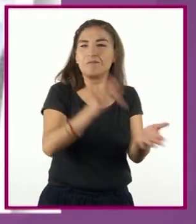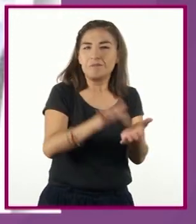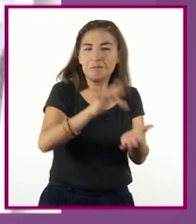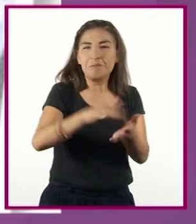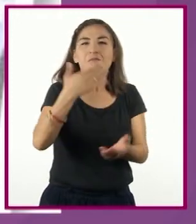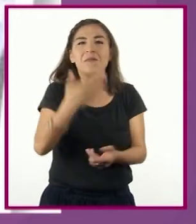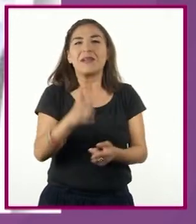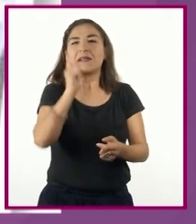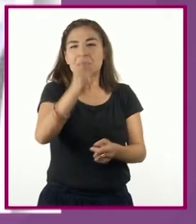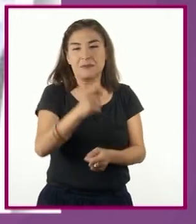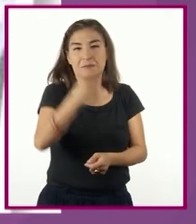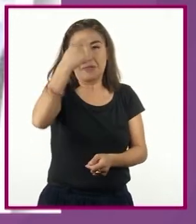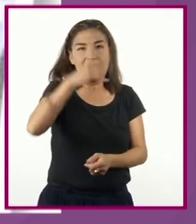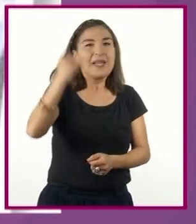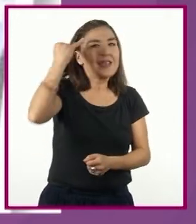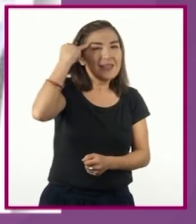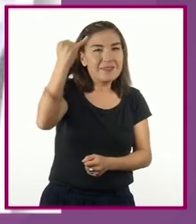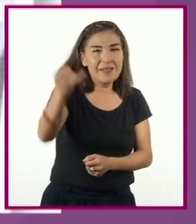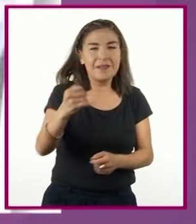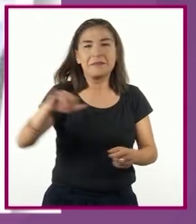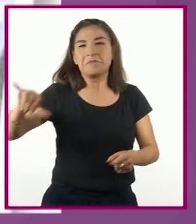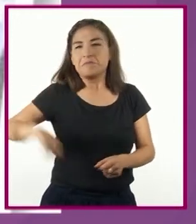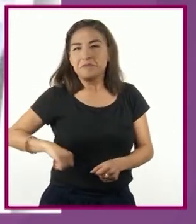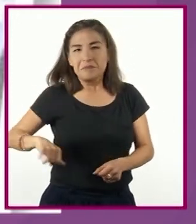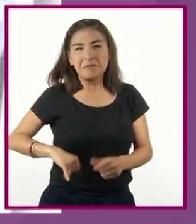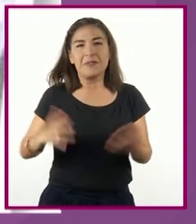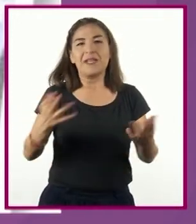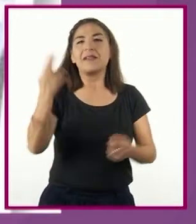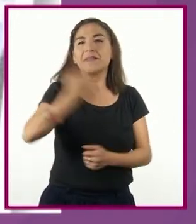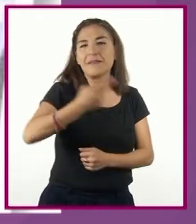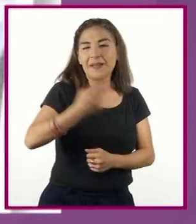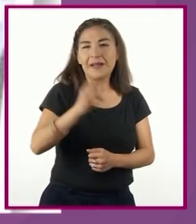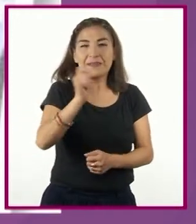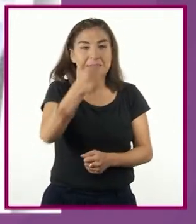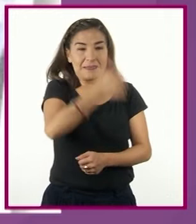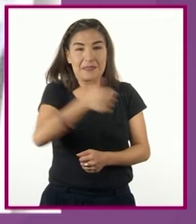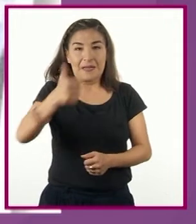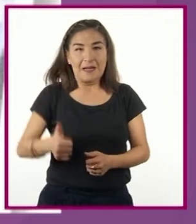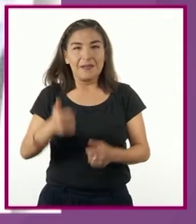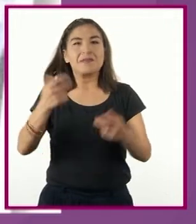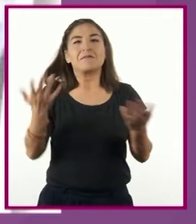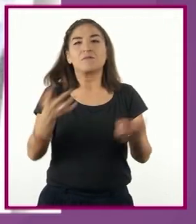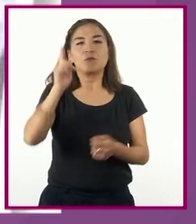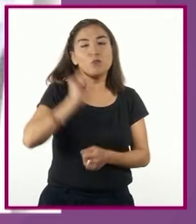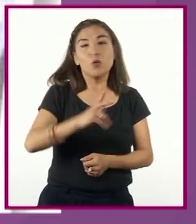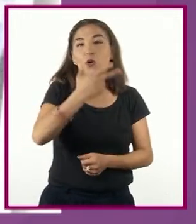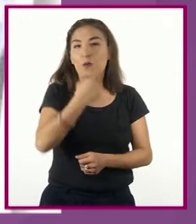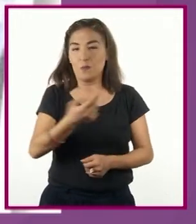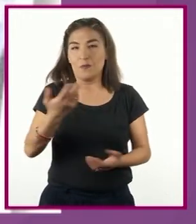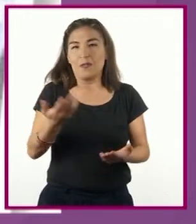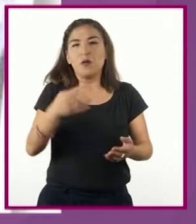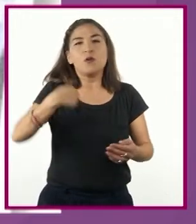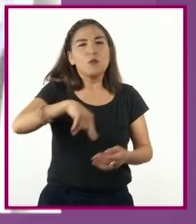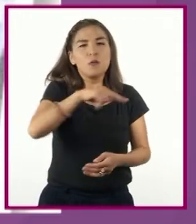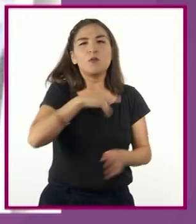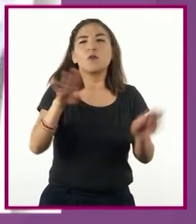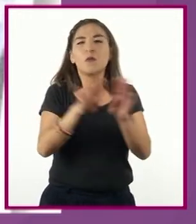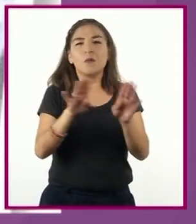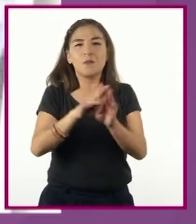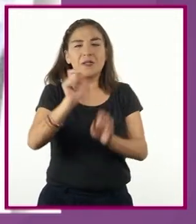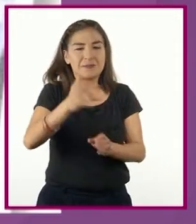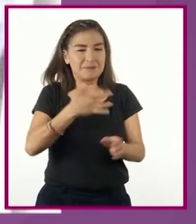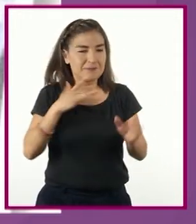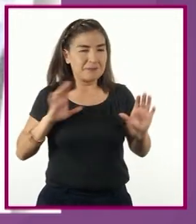porque permiten que las ideas, los intereses, las necesidades de cada una y uno de nosotros se aglutinen